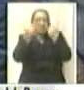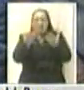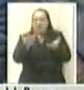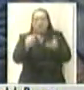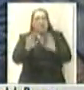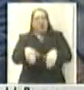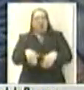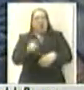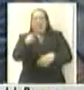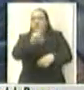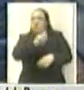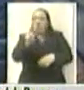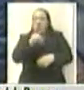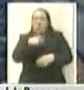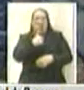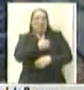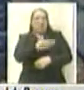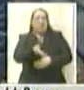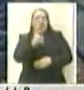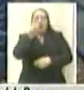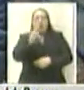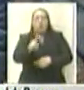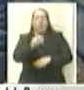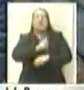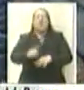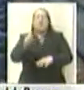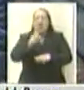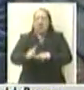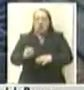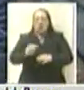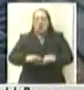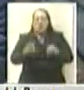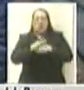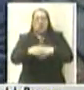Señor, no va a favor de un desarrollo.